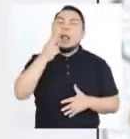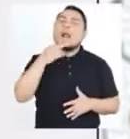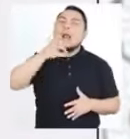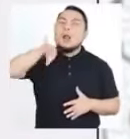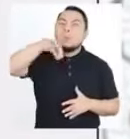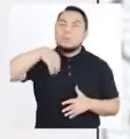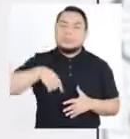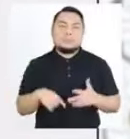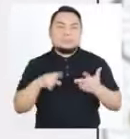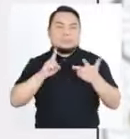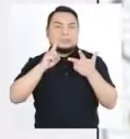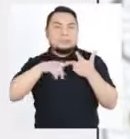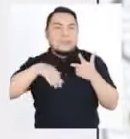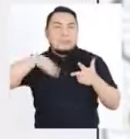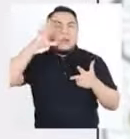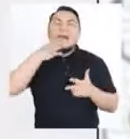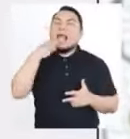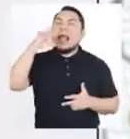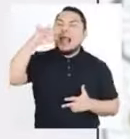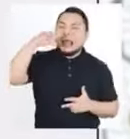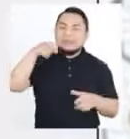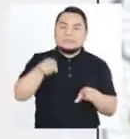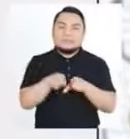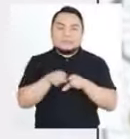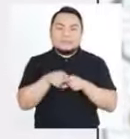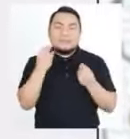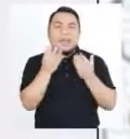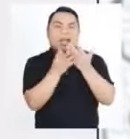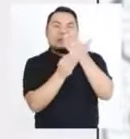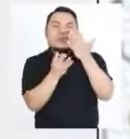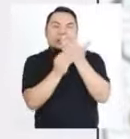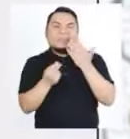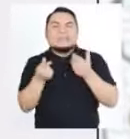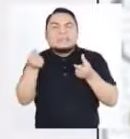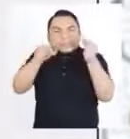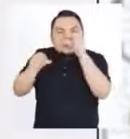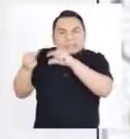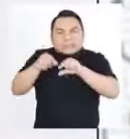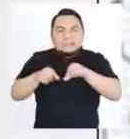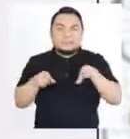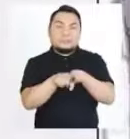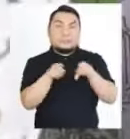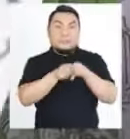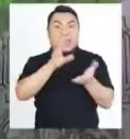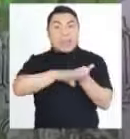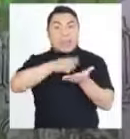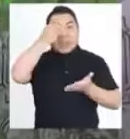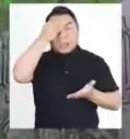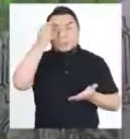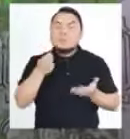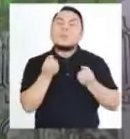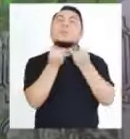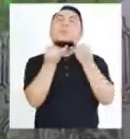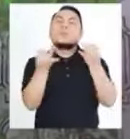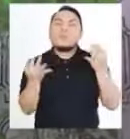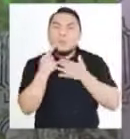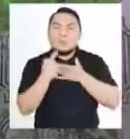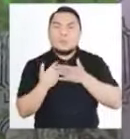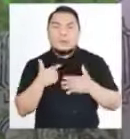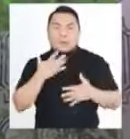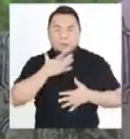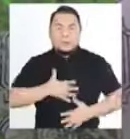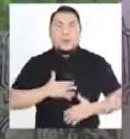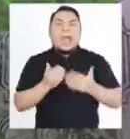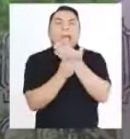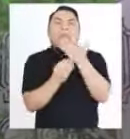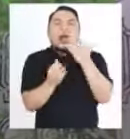Alto en azúcar. Alto en sodio y contiene grasas trans. También aprendimos a calcular el índice